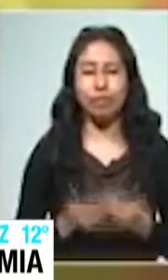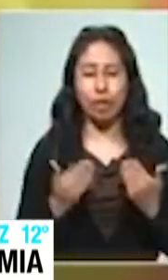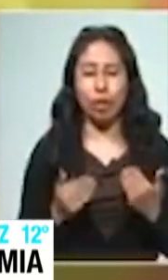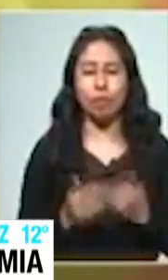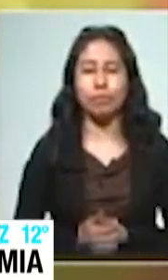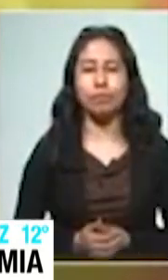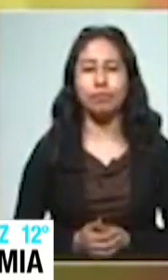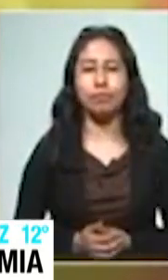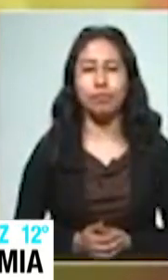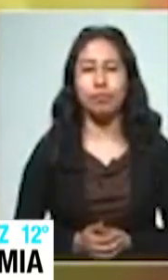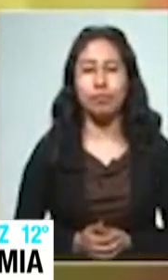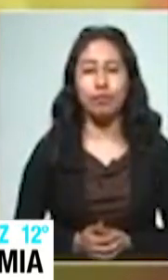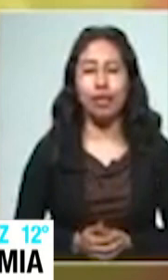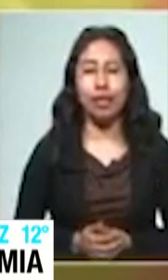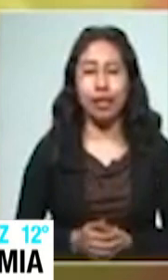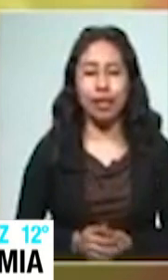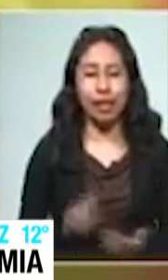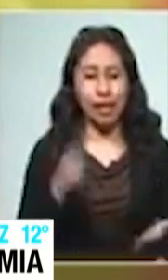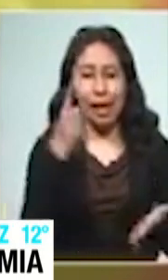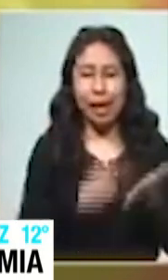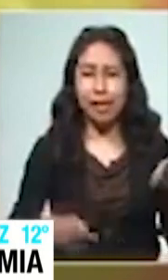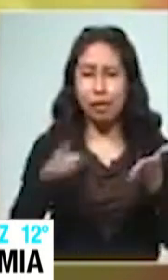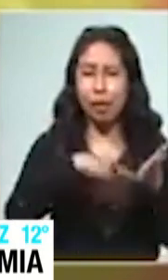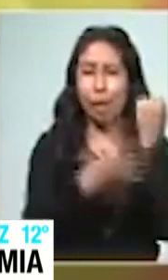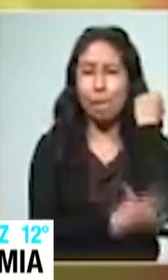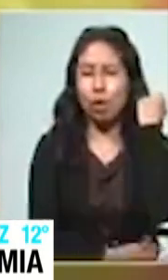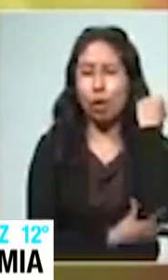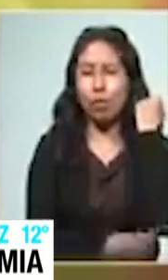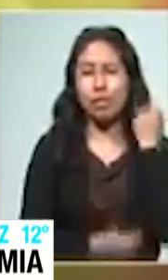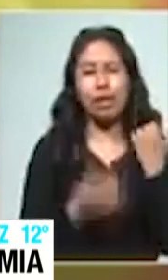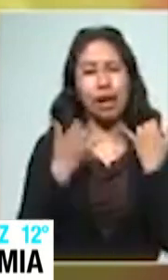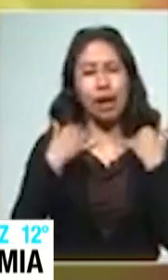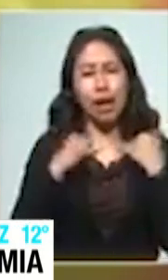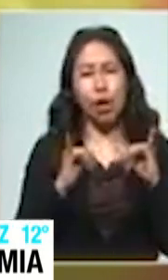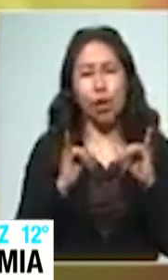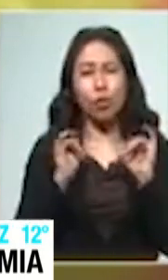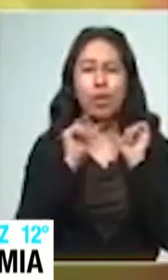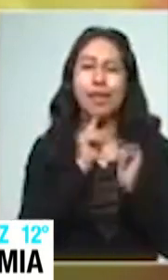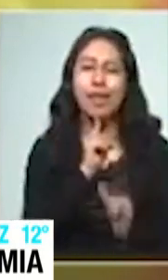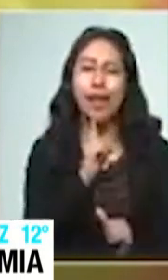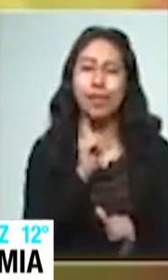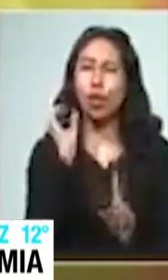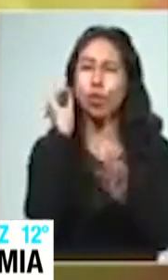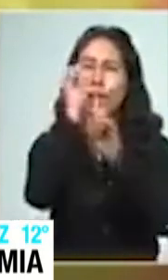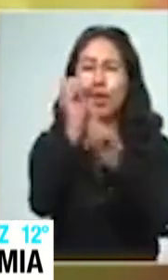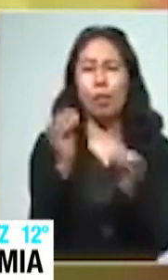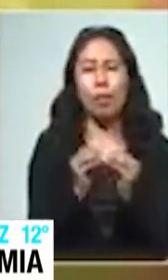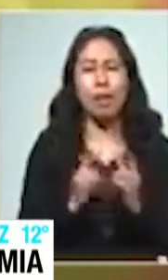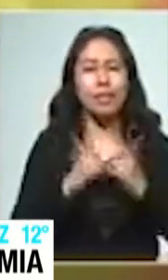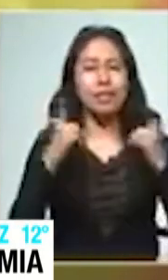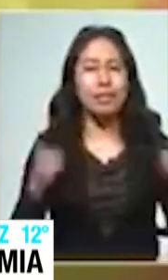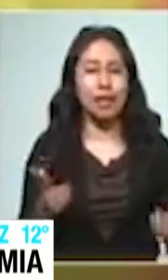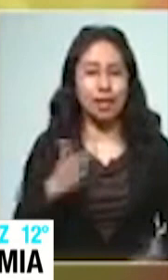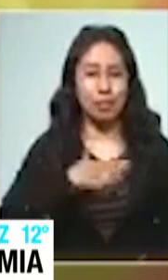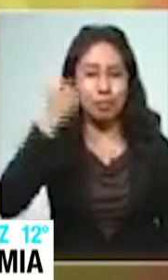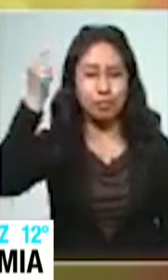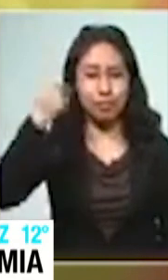Precisamente, la erradicación de la pobreza y la pobreza extrema sigue siendo el mayor desafío y una de las prioridades para mi